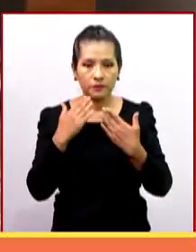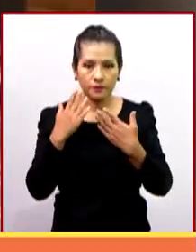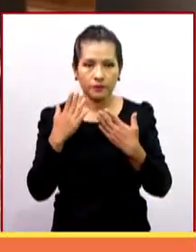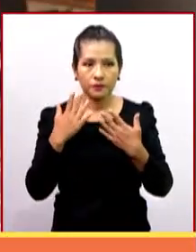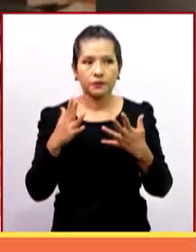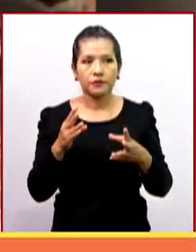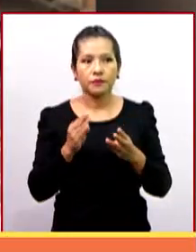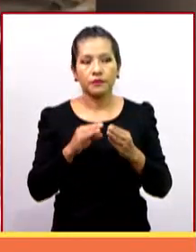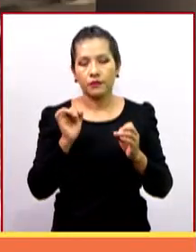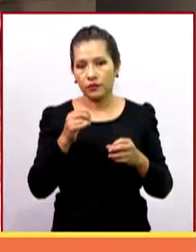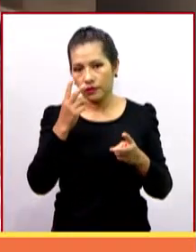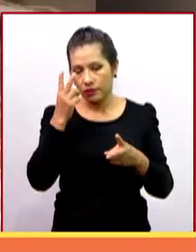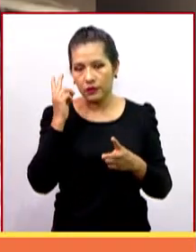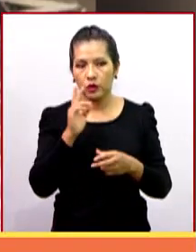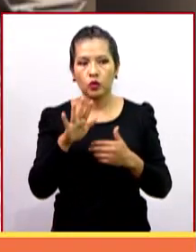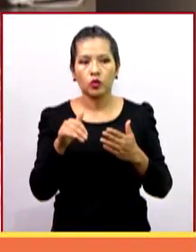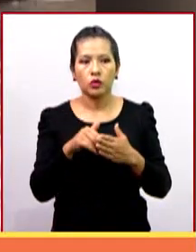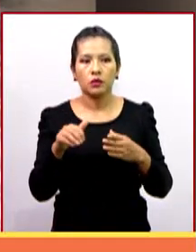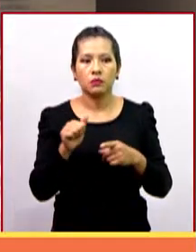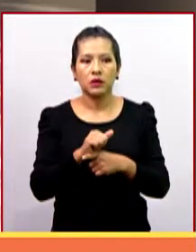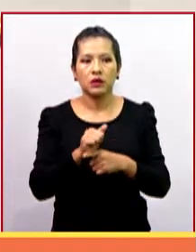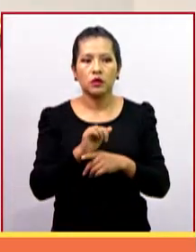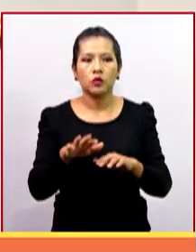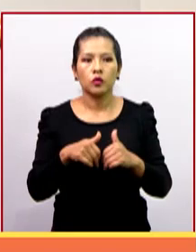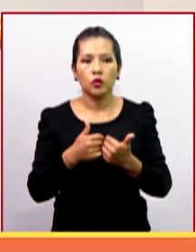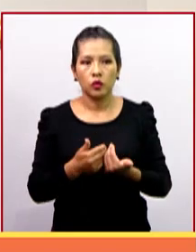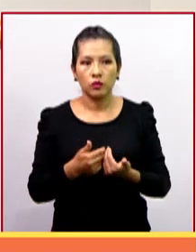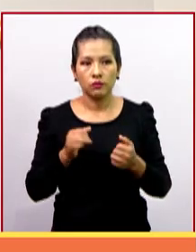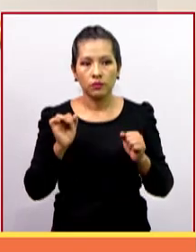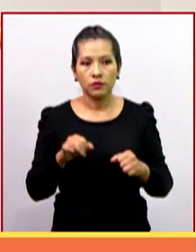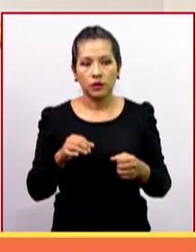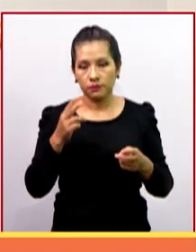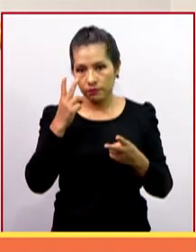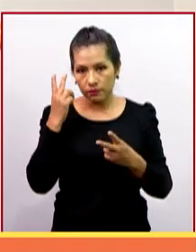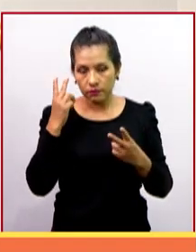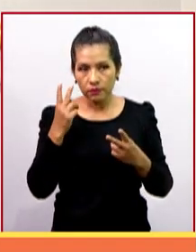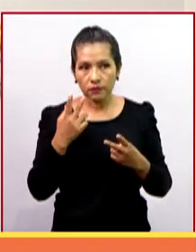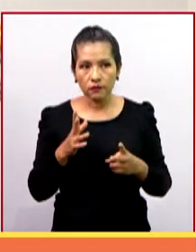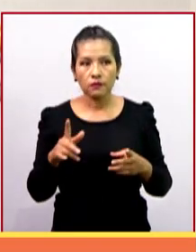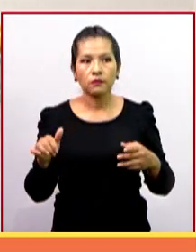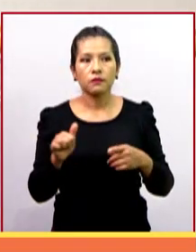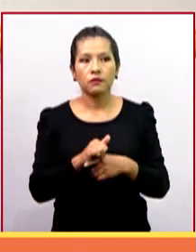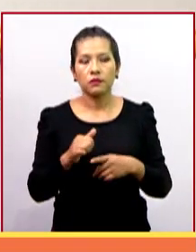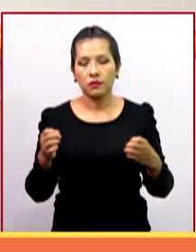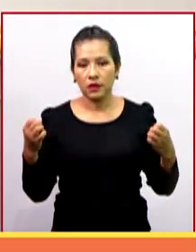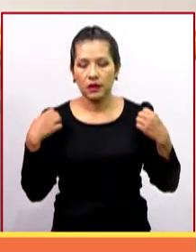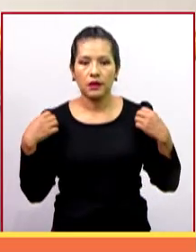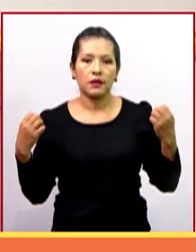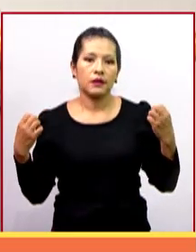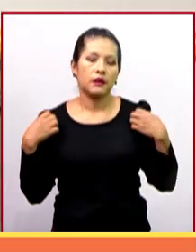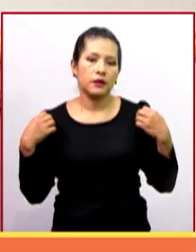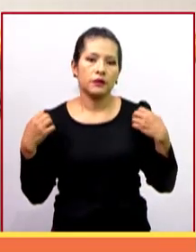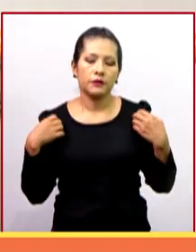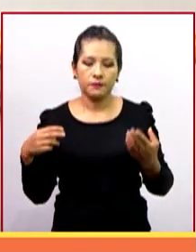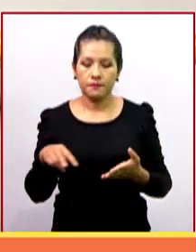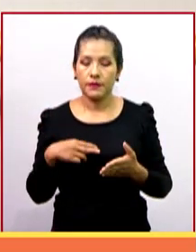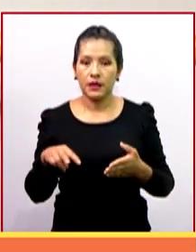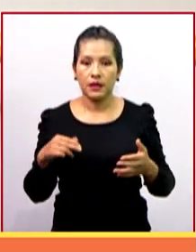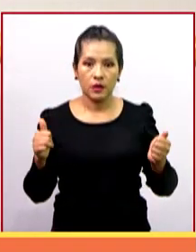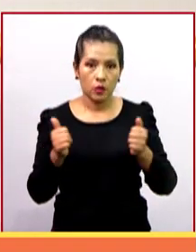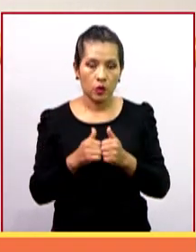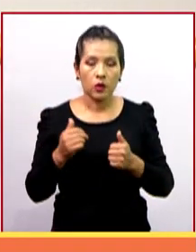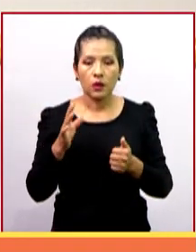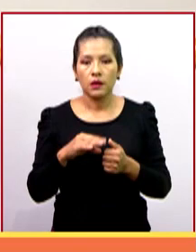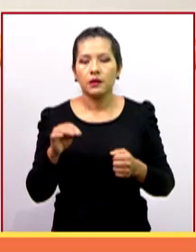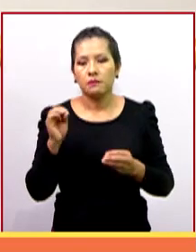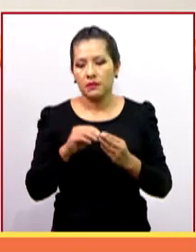favor, para que ustedes también la puedan ver con nosotros. Ahí estamos viendo, bueno, los ejercicios que hacen bailando. Y sí, evidentemente